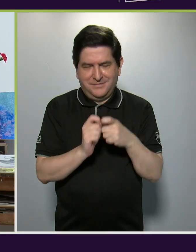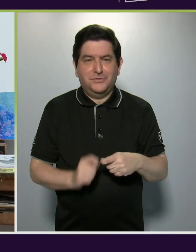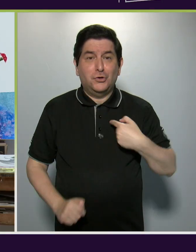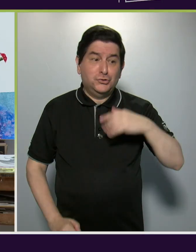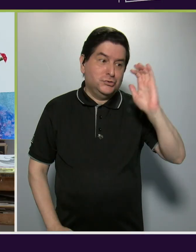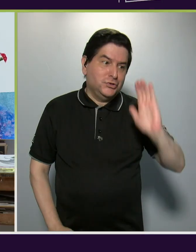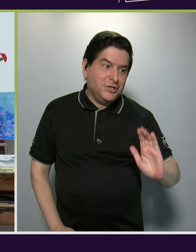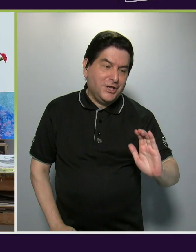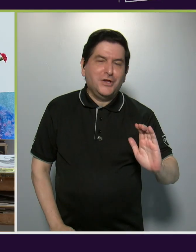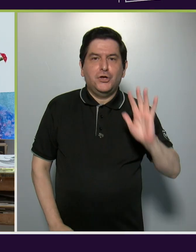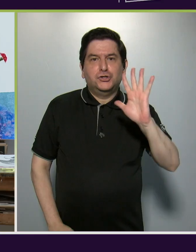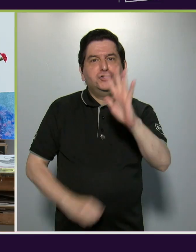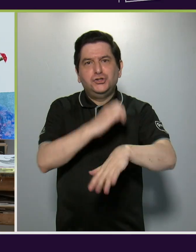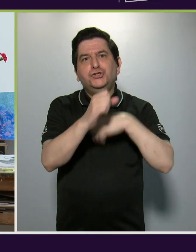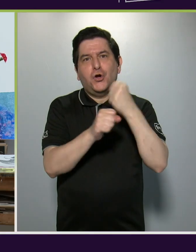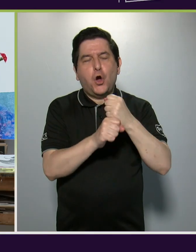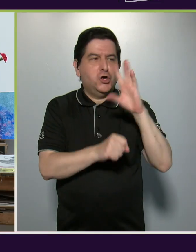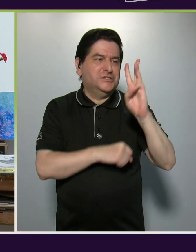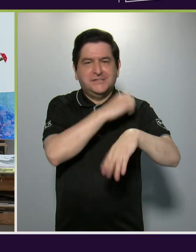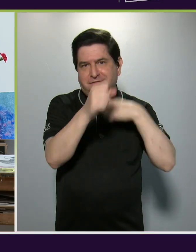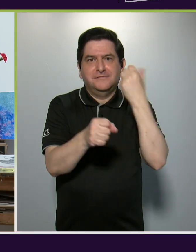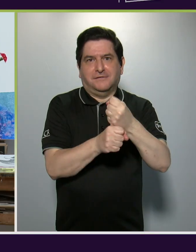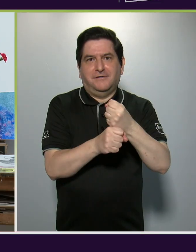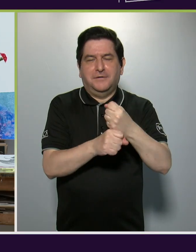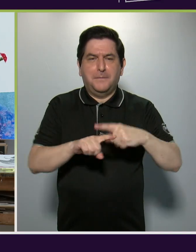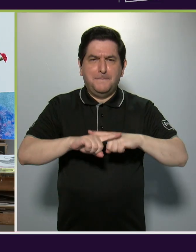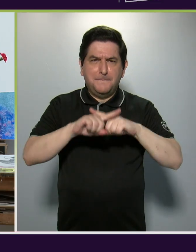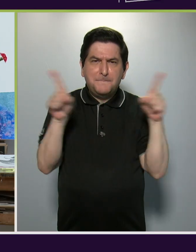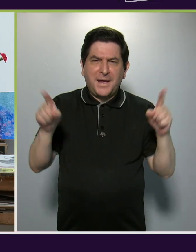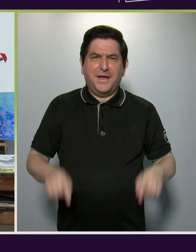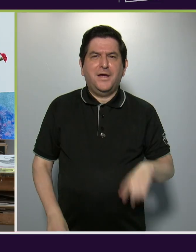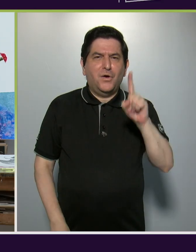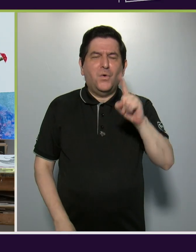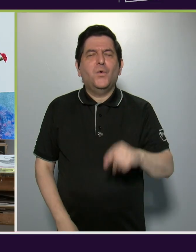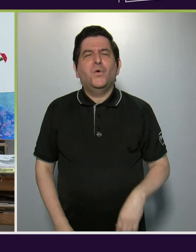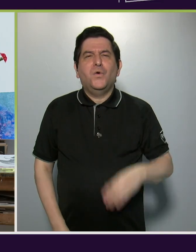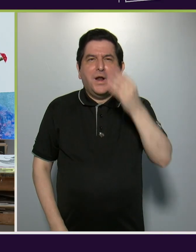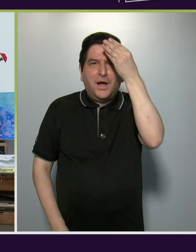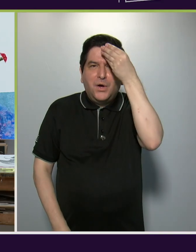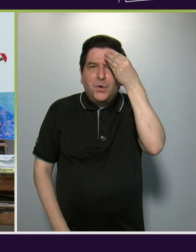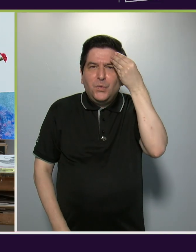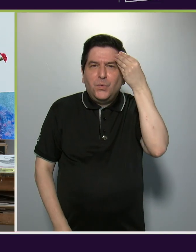chiquito de 5 años, 6 años. Pero digamos, una tenía